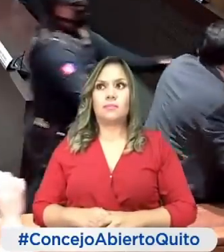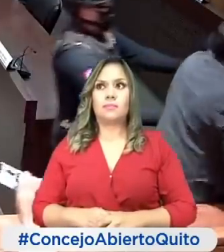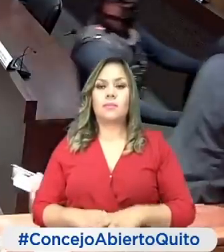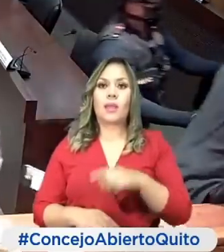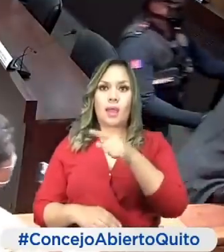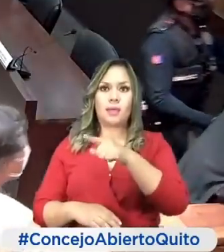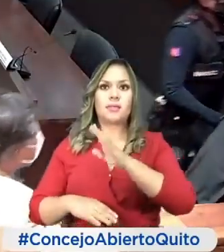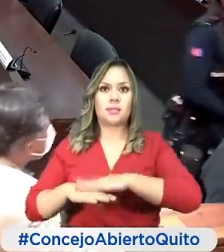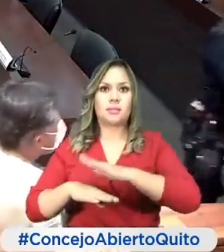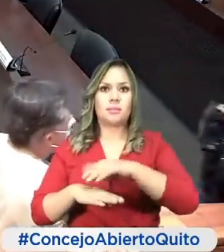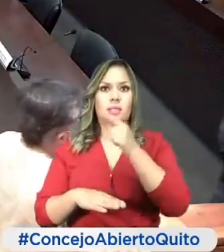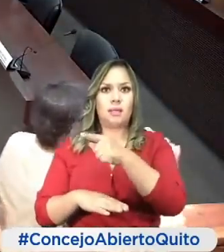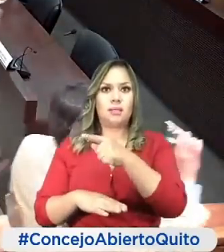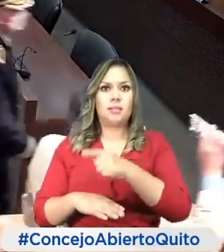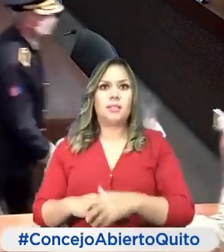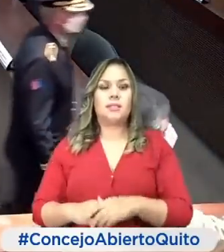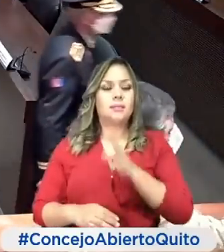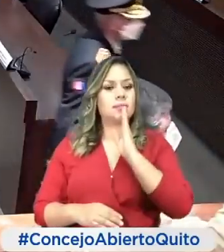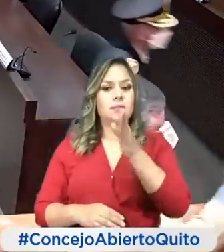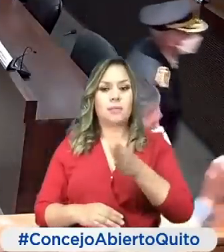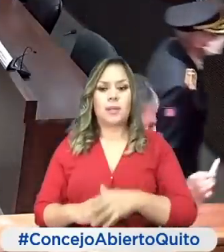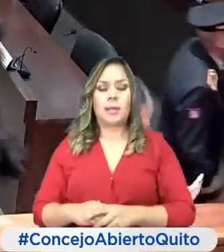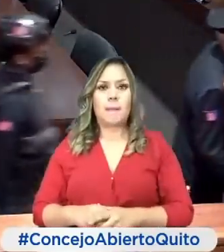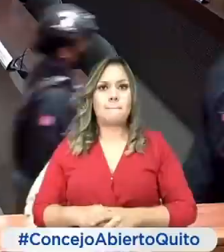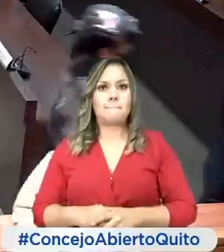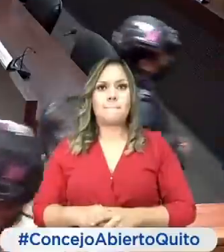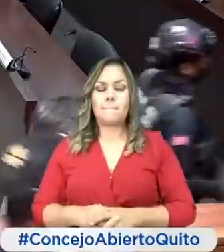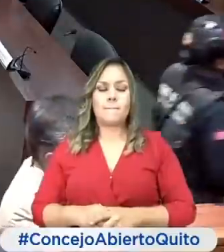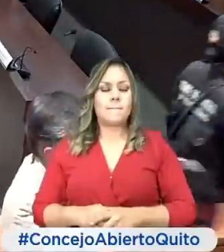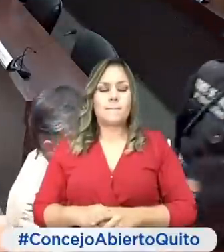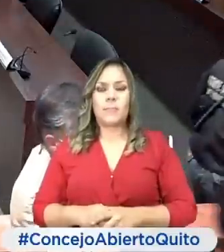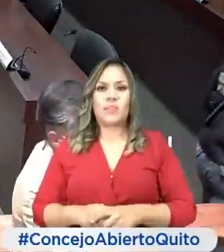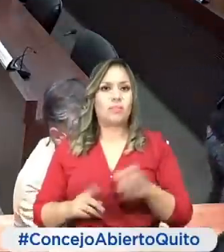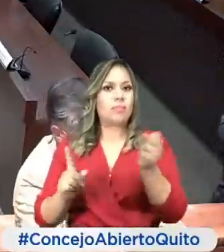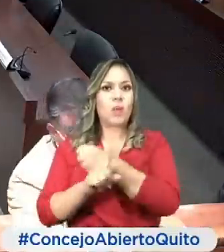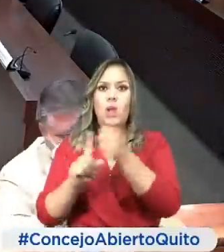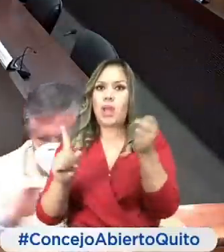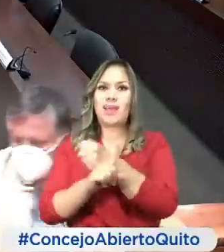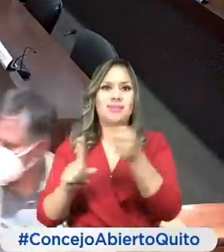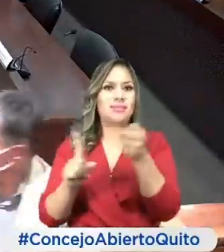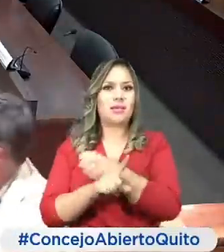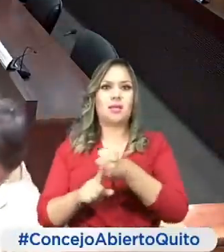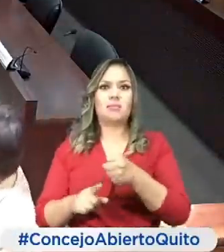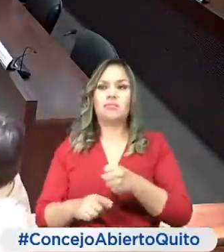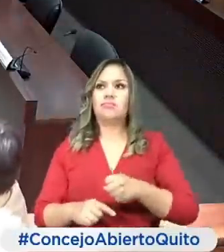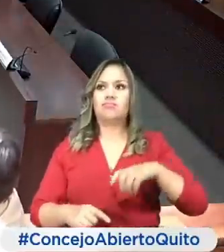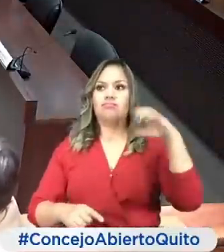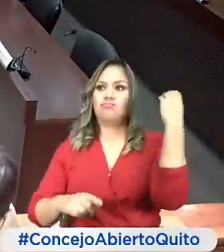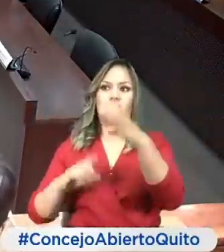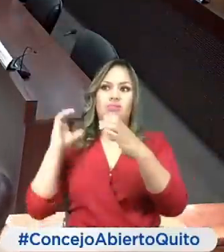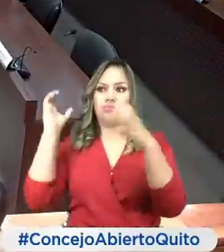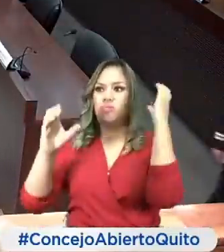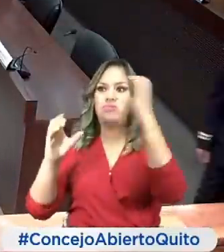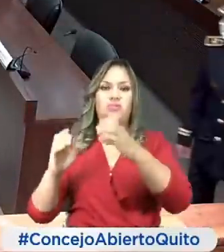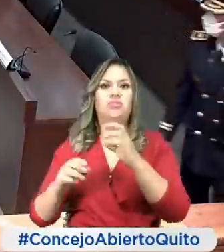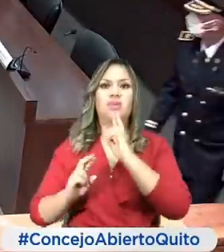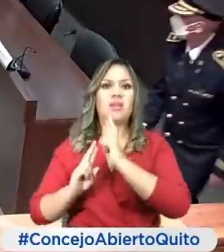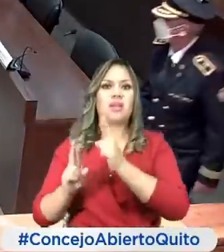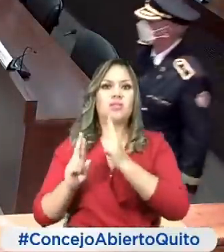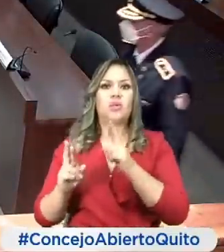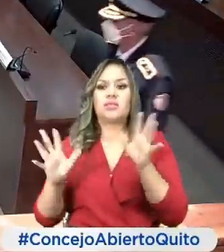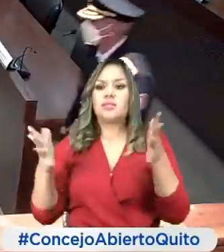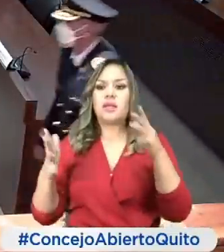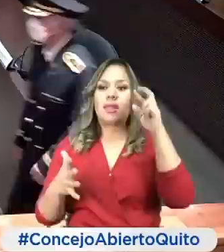Esas son las amenazas que siempre tenemos. La violencia, el ataque, ya no tienen respuestas, ya no